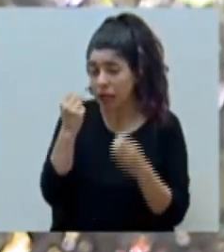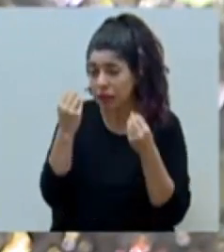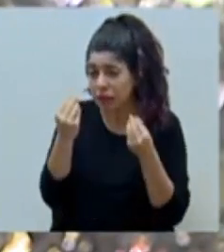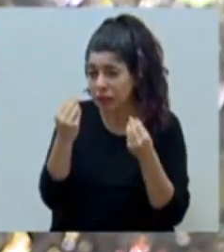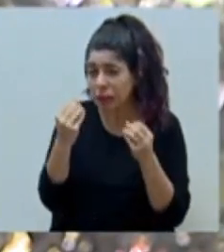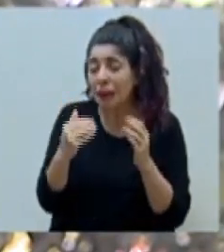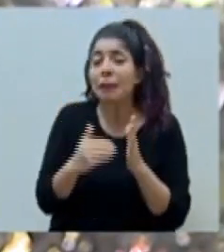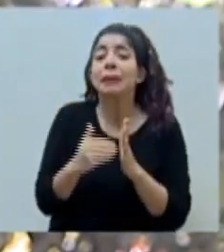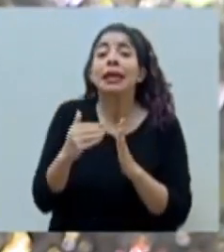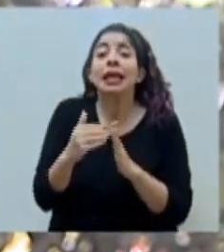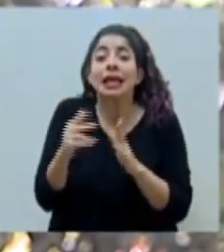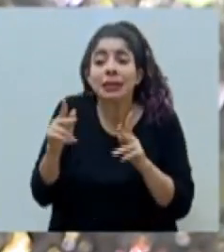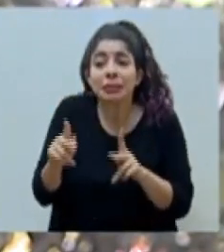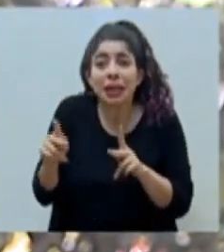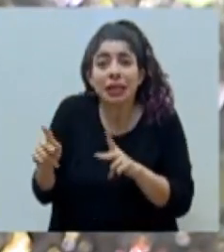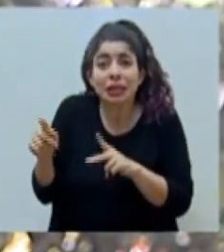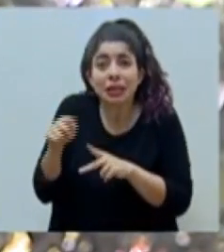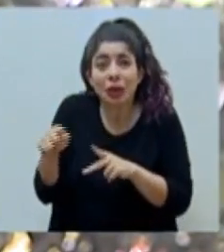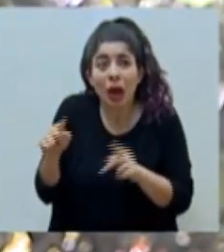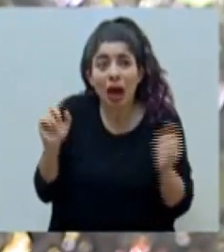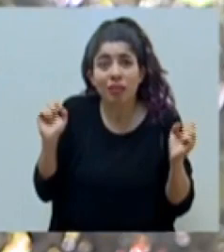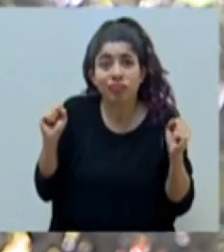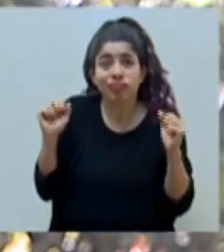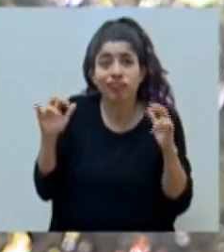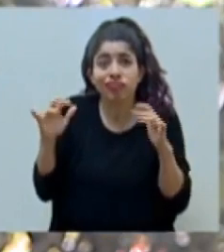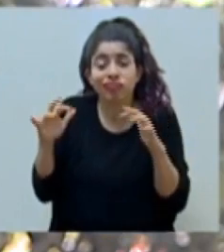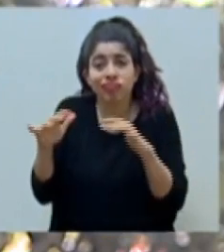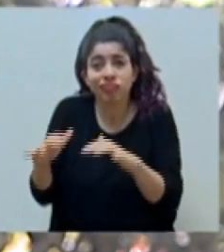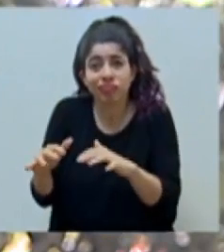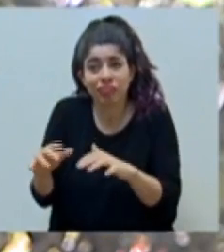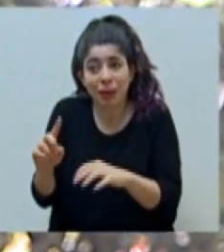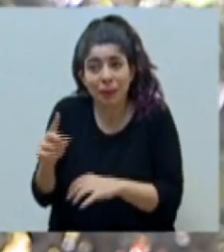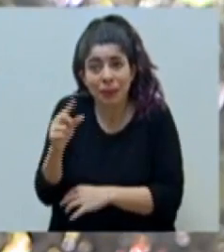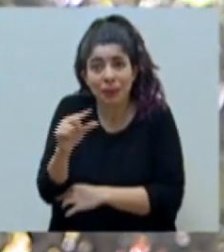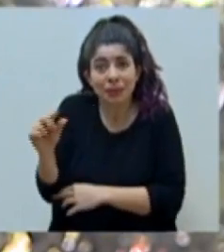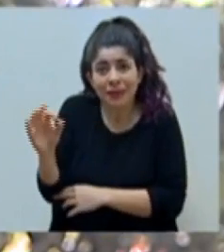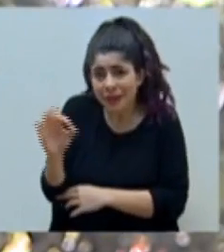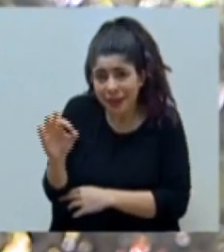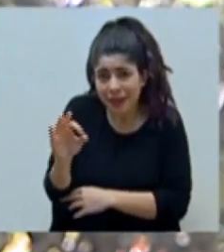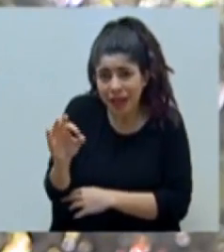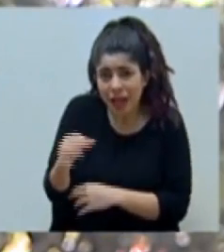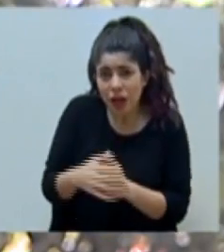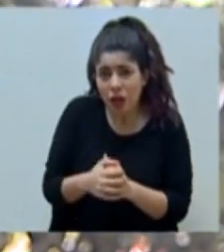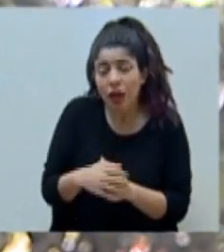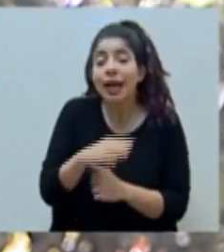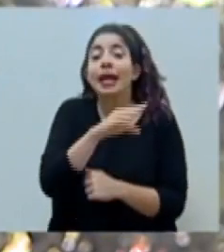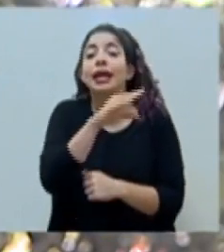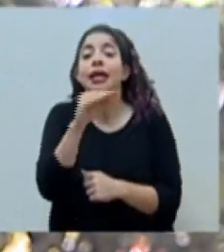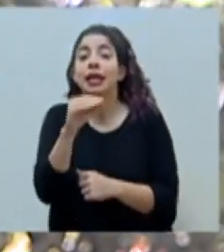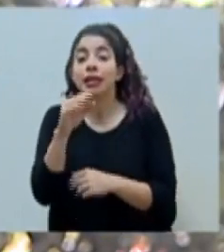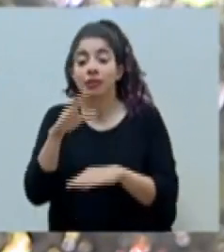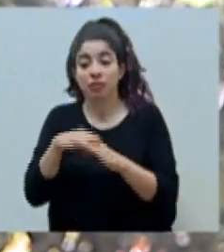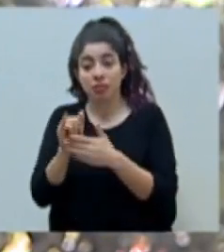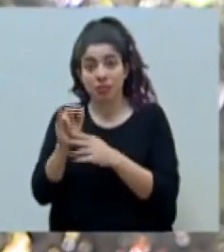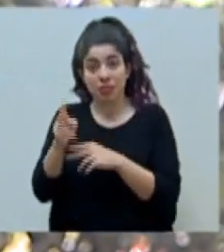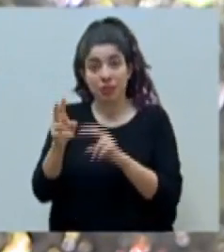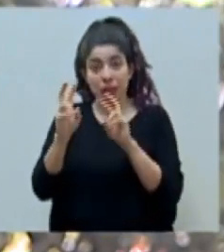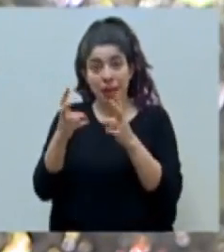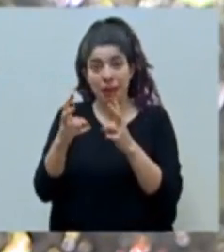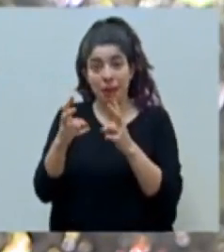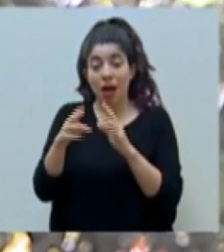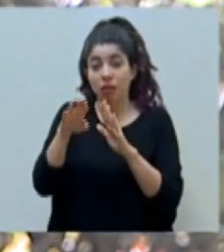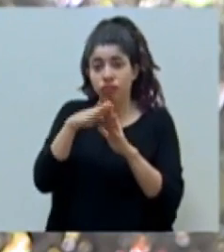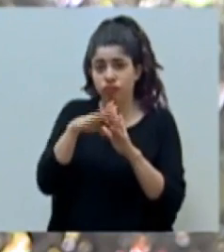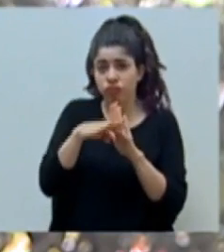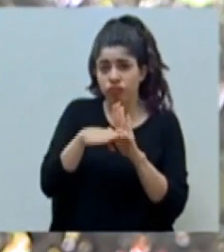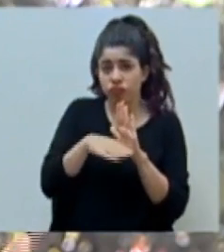y miles de personas que se van a movilizar a partir de esa primera semana de febrero? Y en ese sentido, además de las